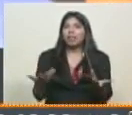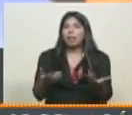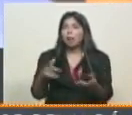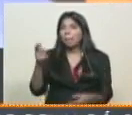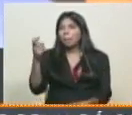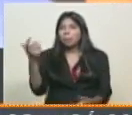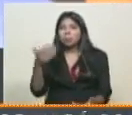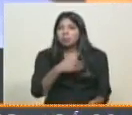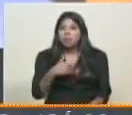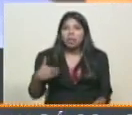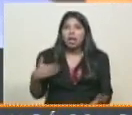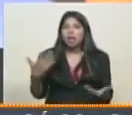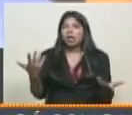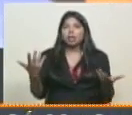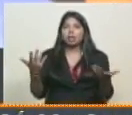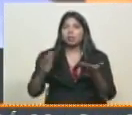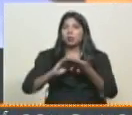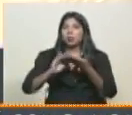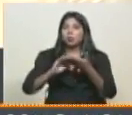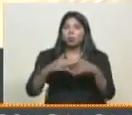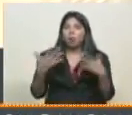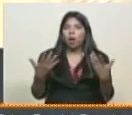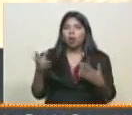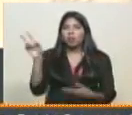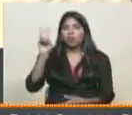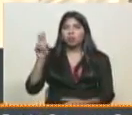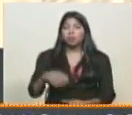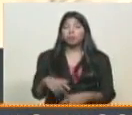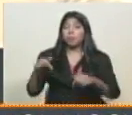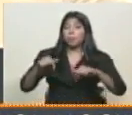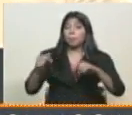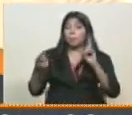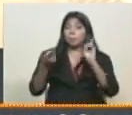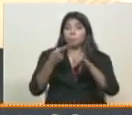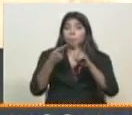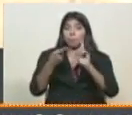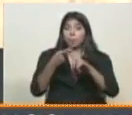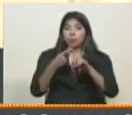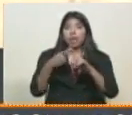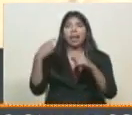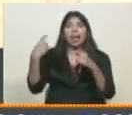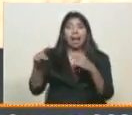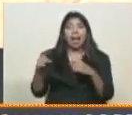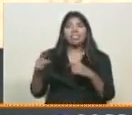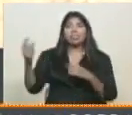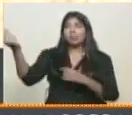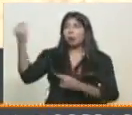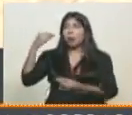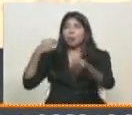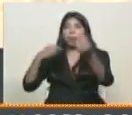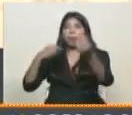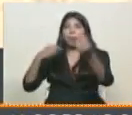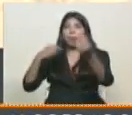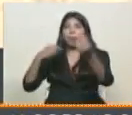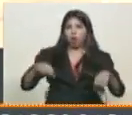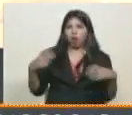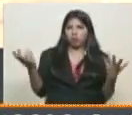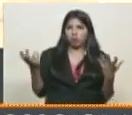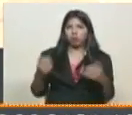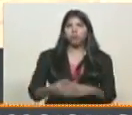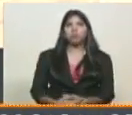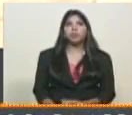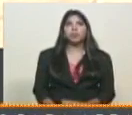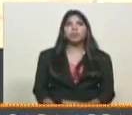también allí acordar en este escenario que lo primero que nos enfrentamos es a un intento de asfixia internacional sobre venezuela sentido